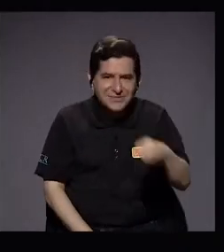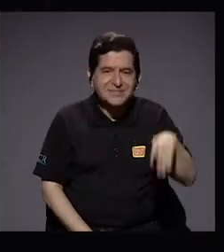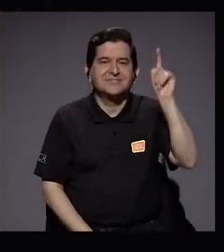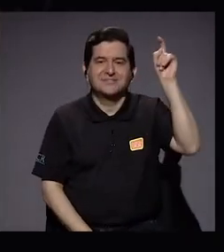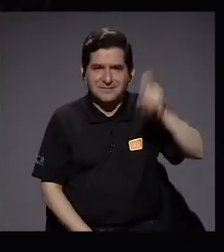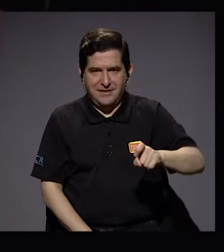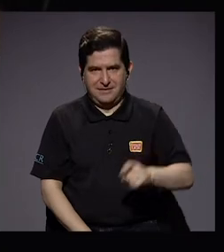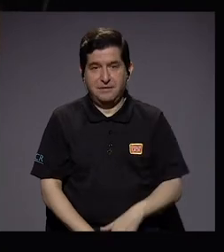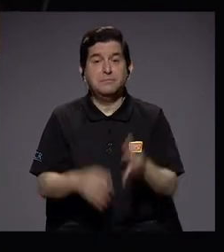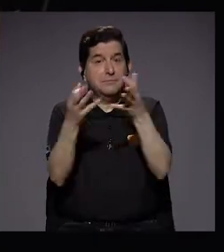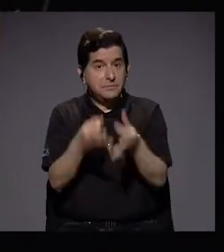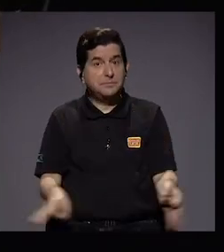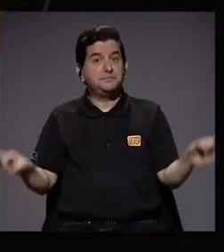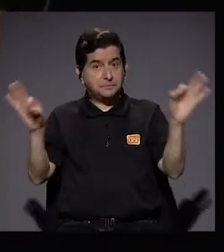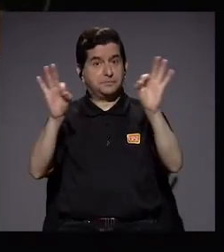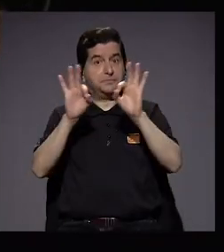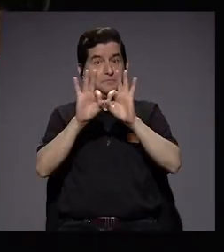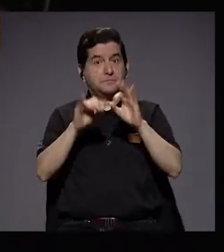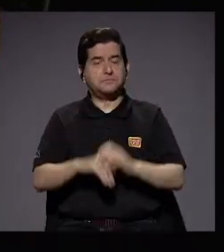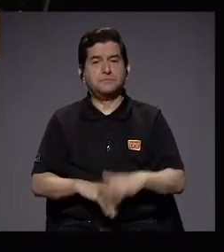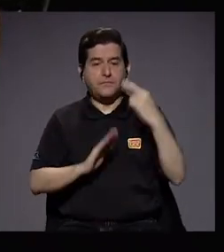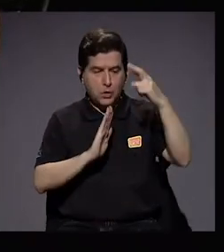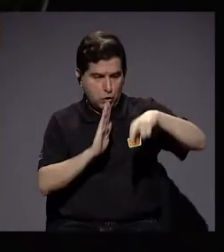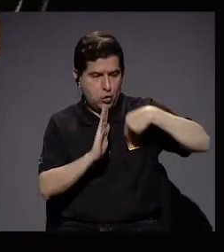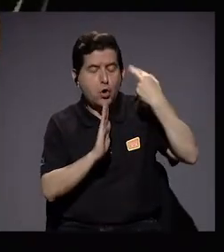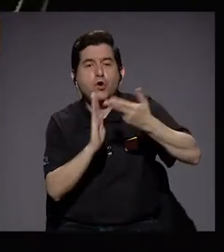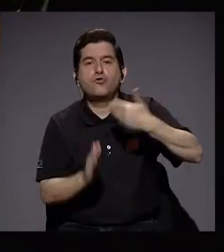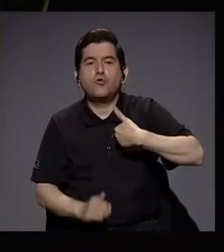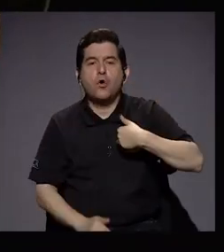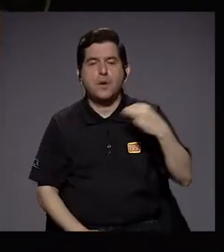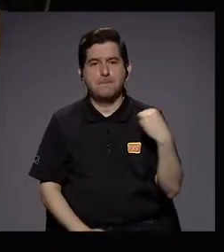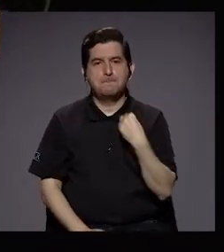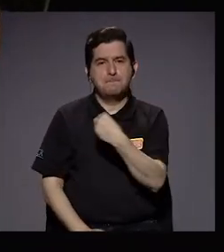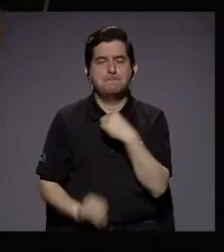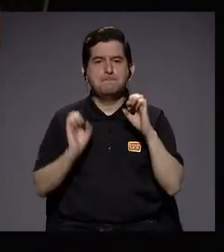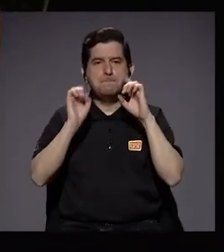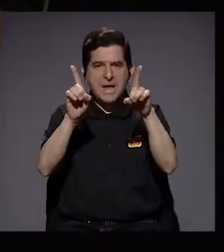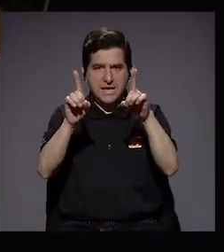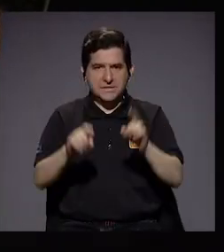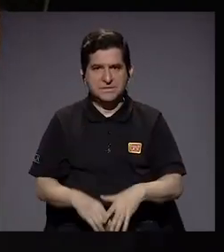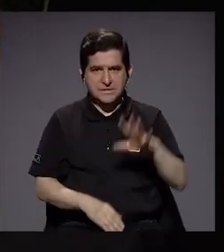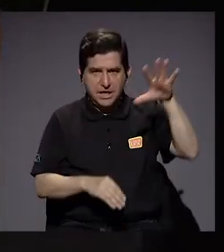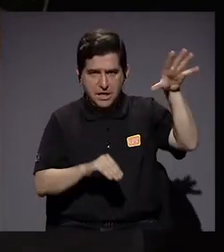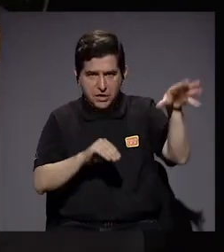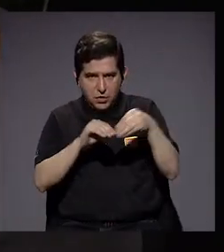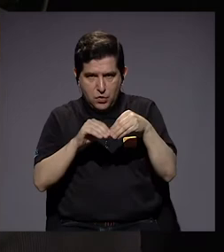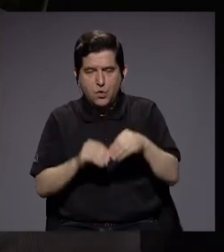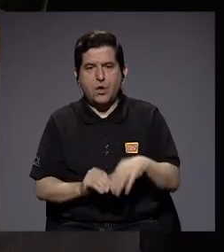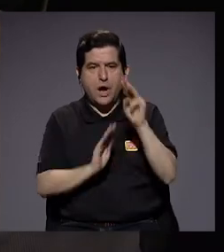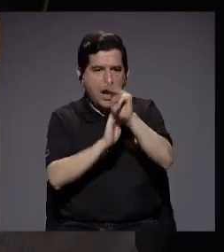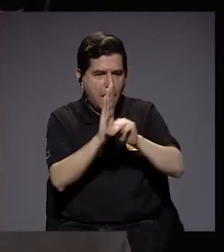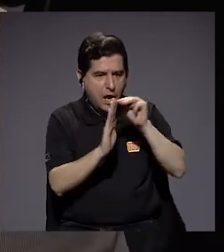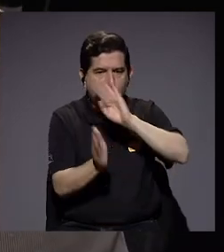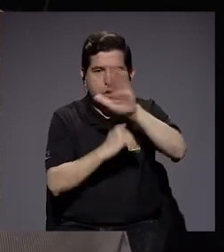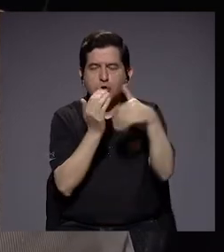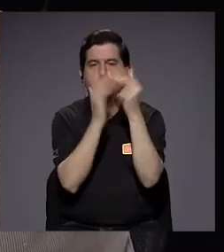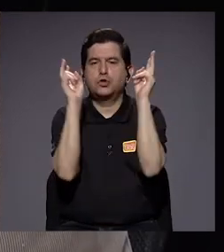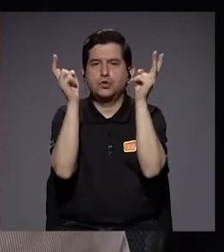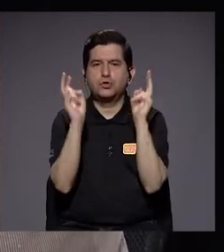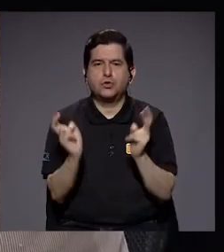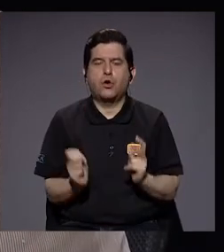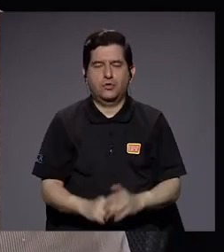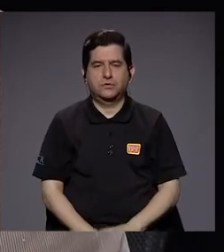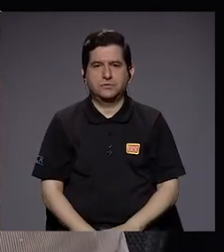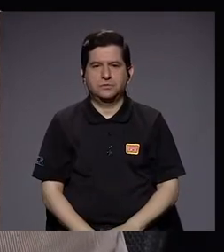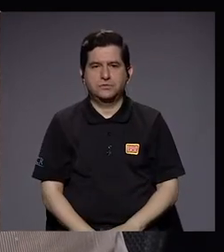transversal también eso. Entonces es muy importante el papel que juega el Ministerio de Educación también para incorporar en su currícula todos estos